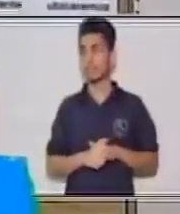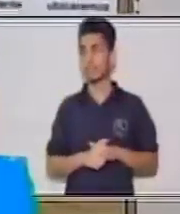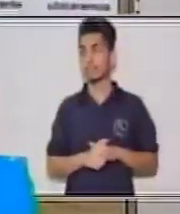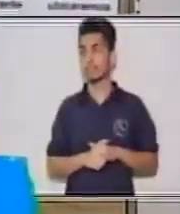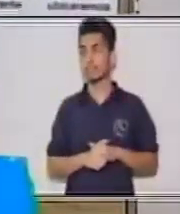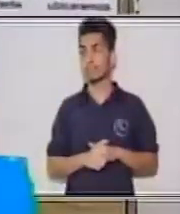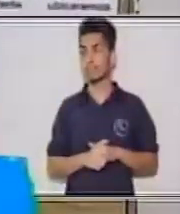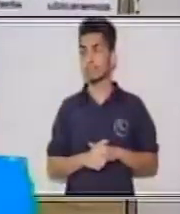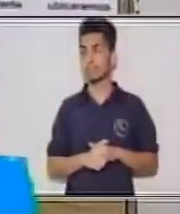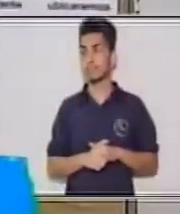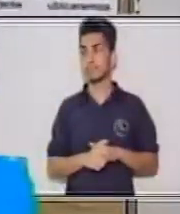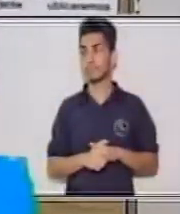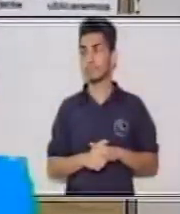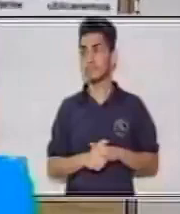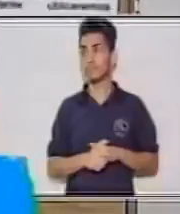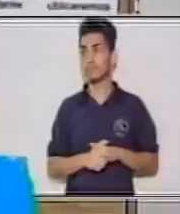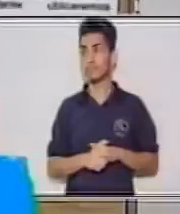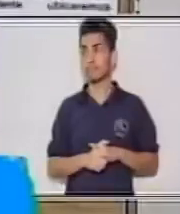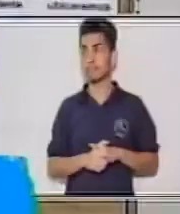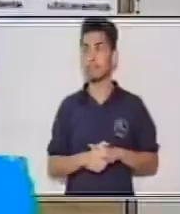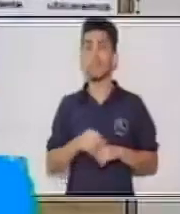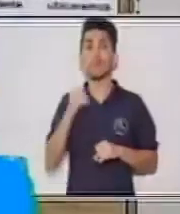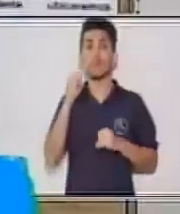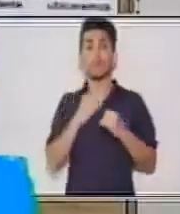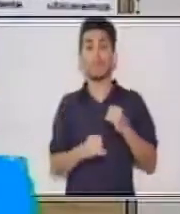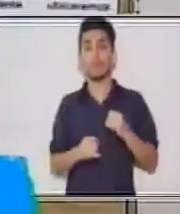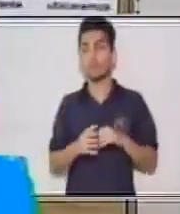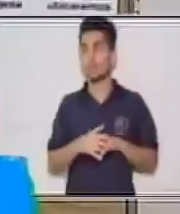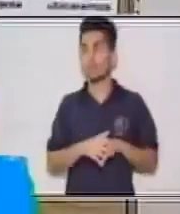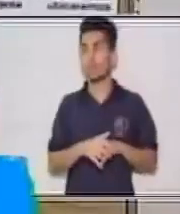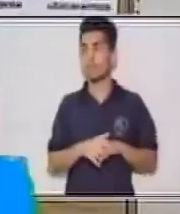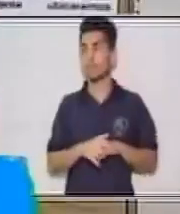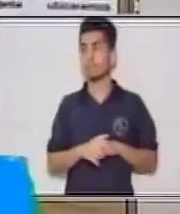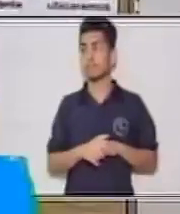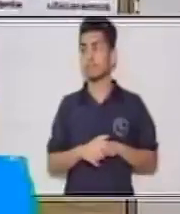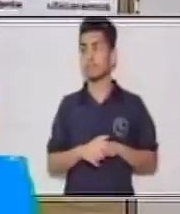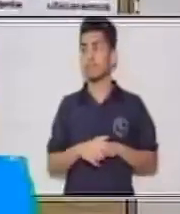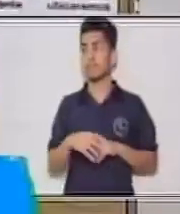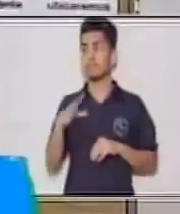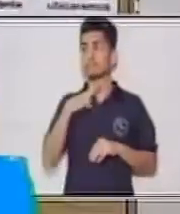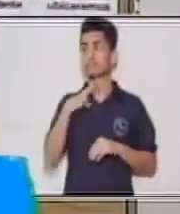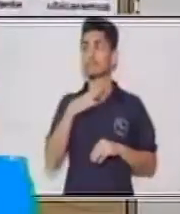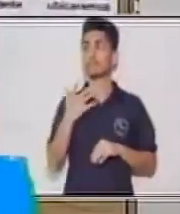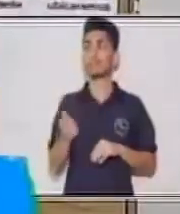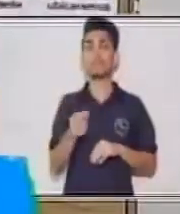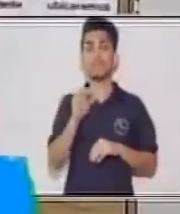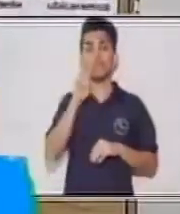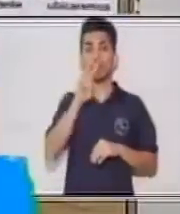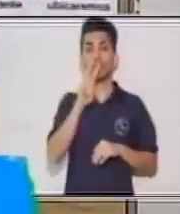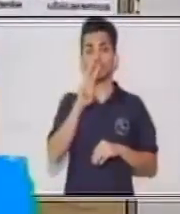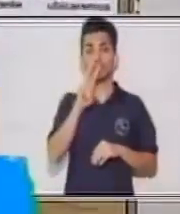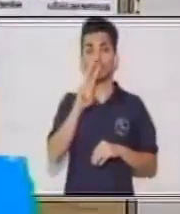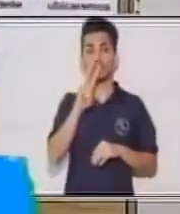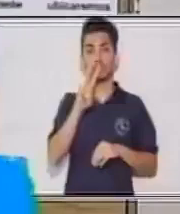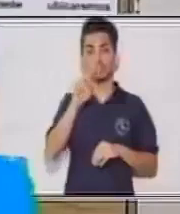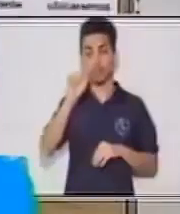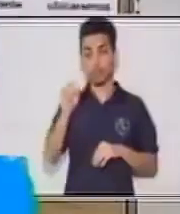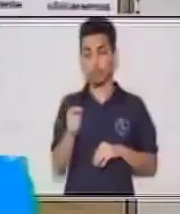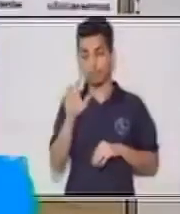Muy bien. Entonces, por último, para este ejercicio tengo que encontrar el punto D, que